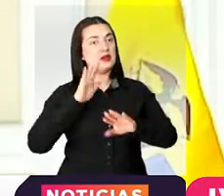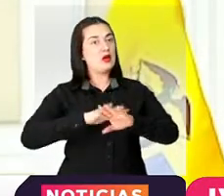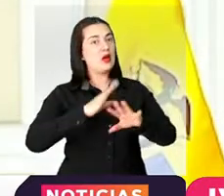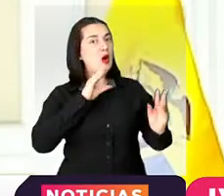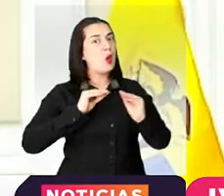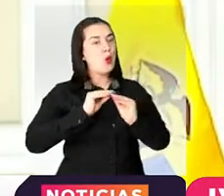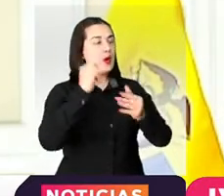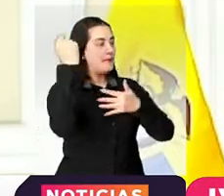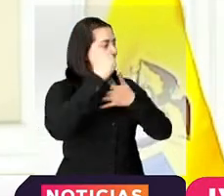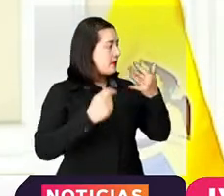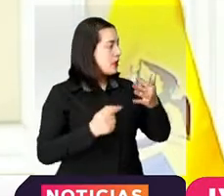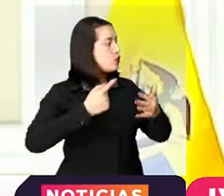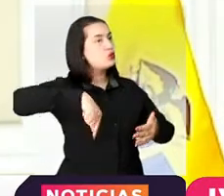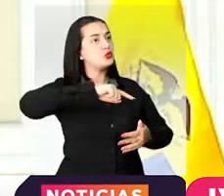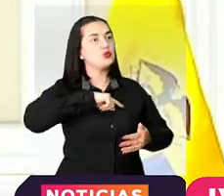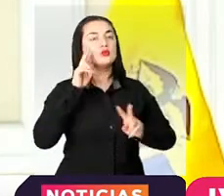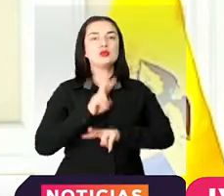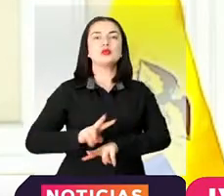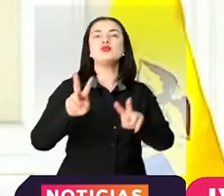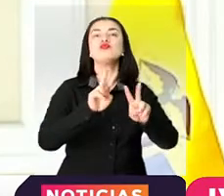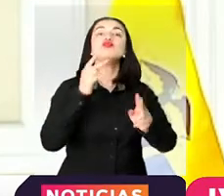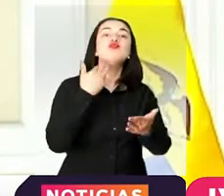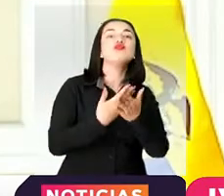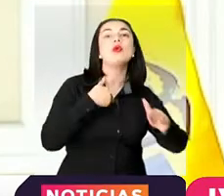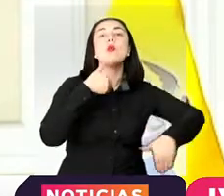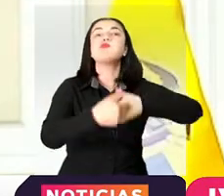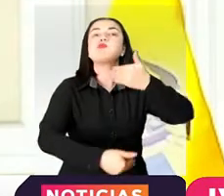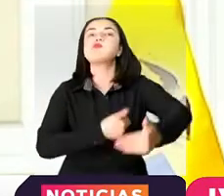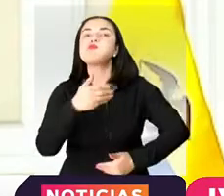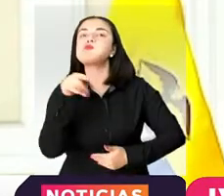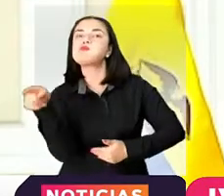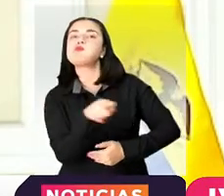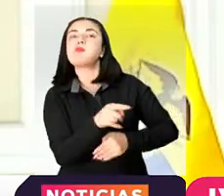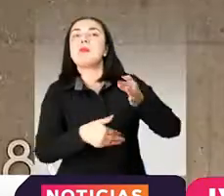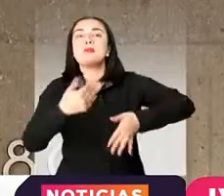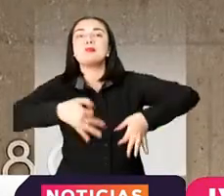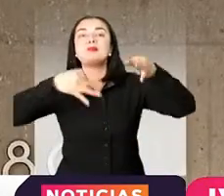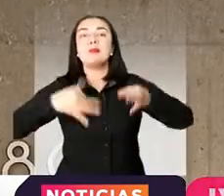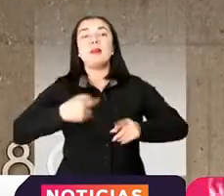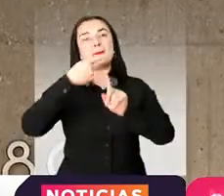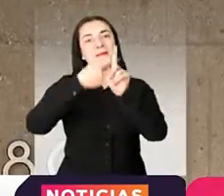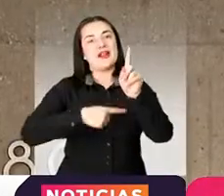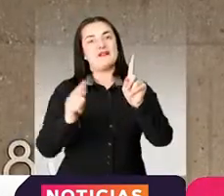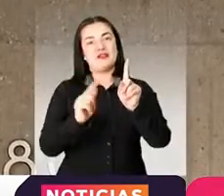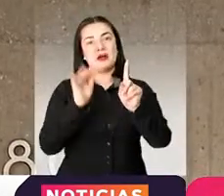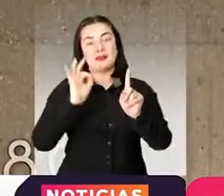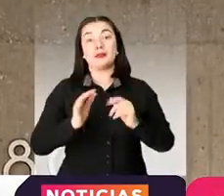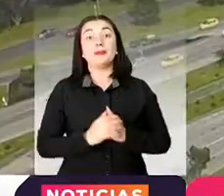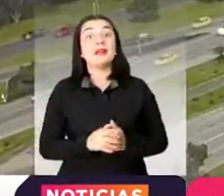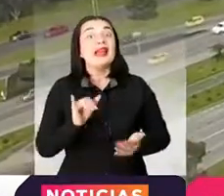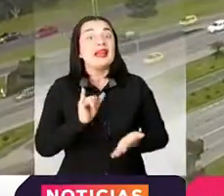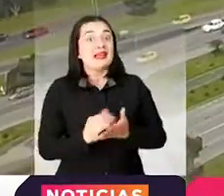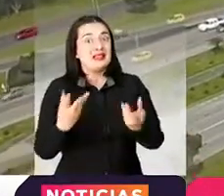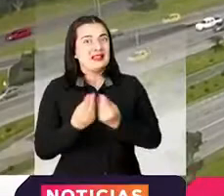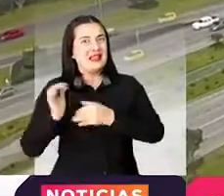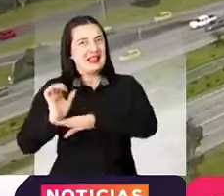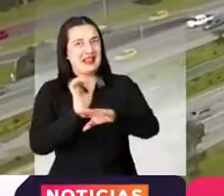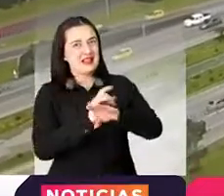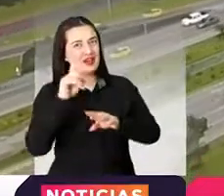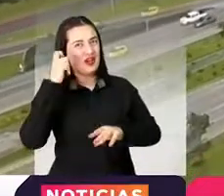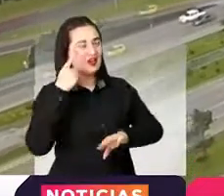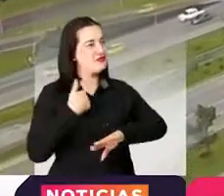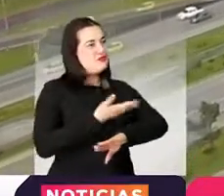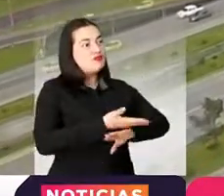que estaremos viéndolos avanzar masivamente a partir del mes de febrero. Ante la solicitud de los entes de control de mostrar